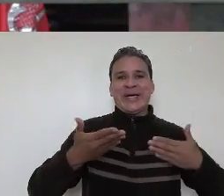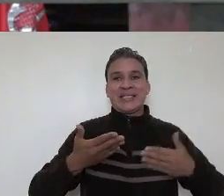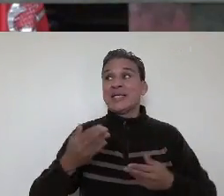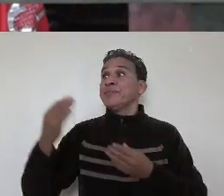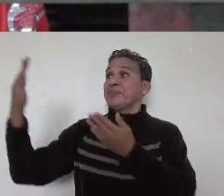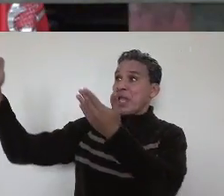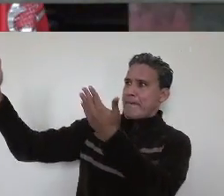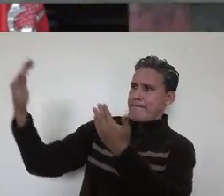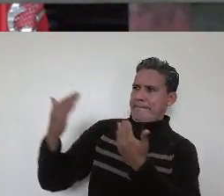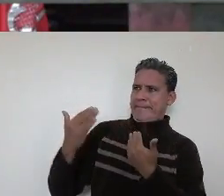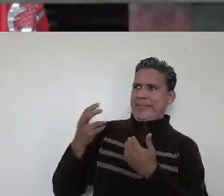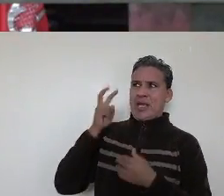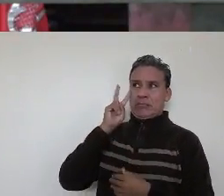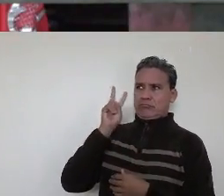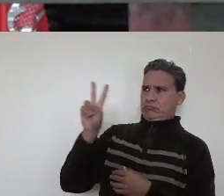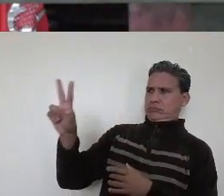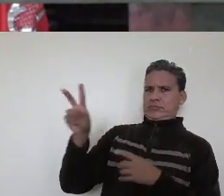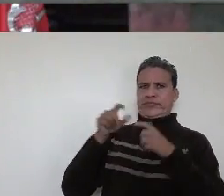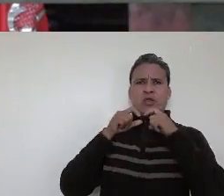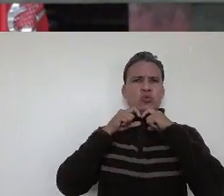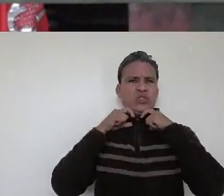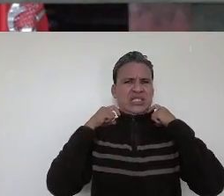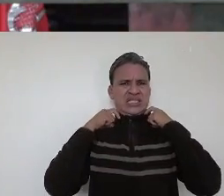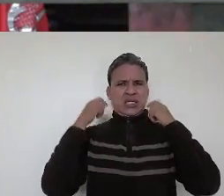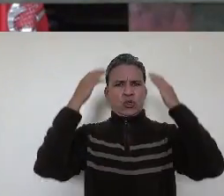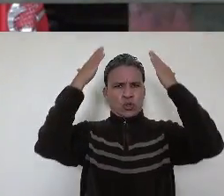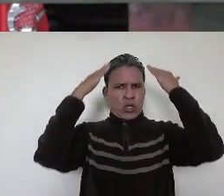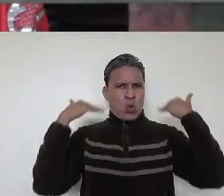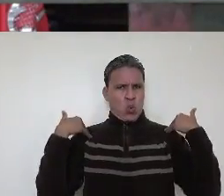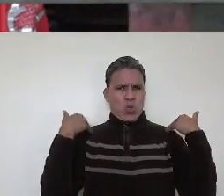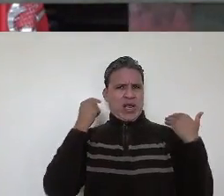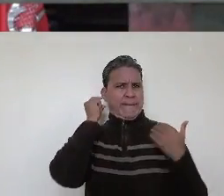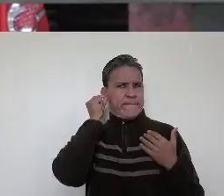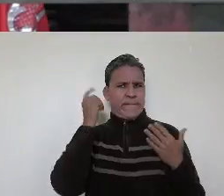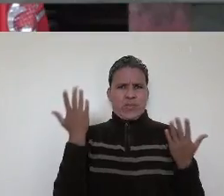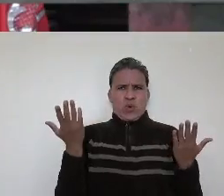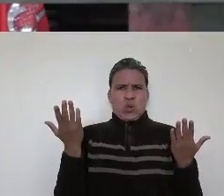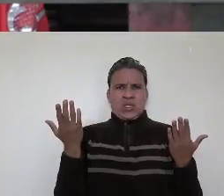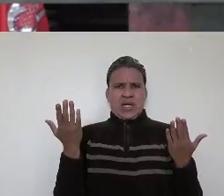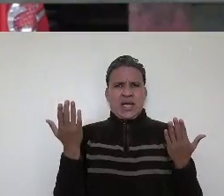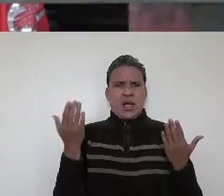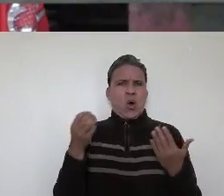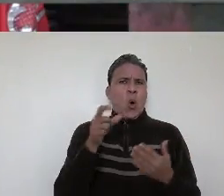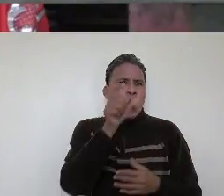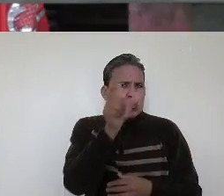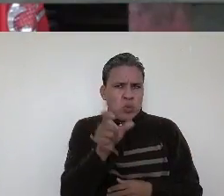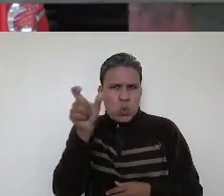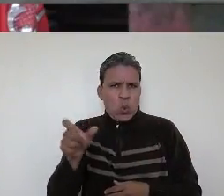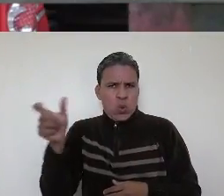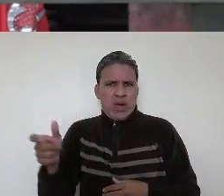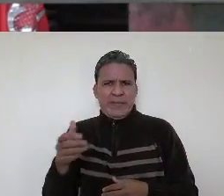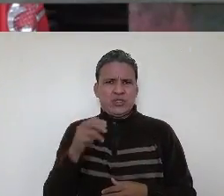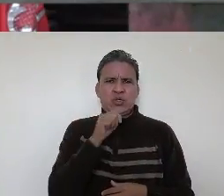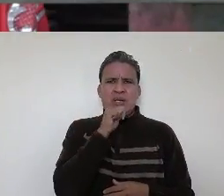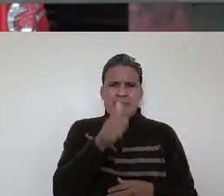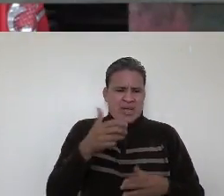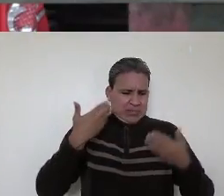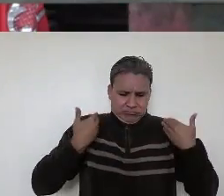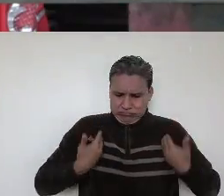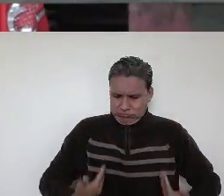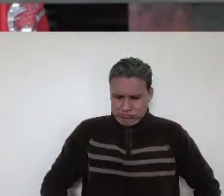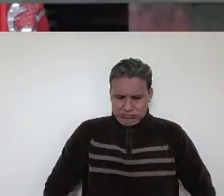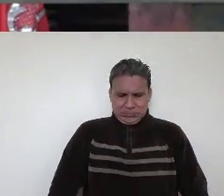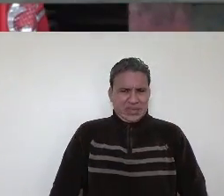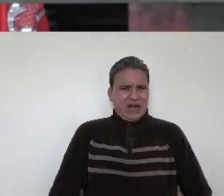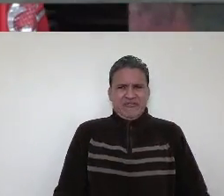sacerdote, o una monja, o un laico mal vestido. Y cuando digo